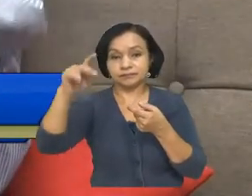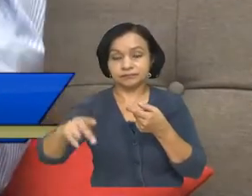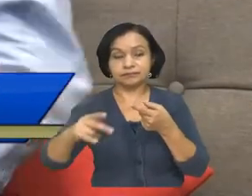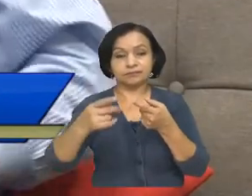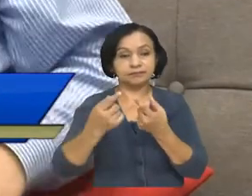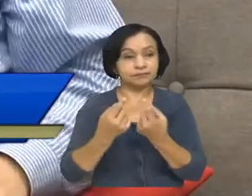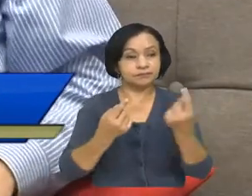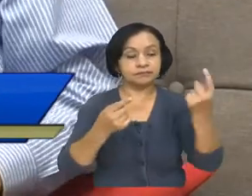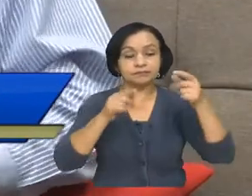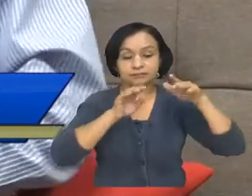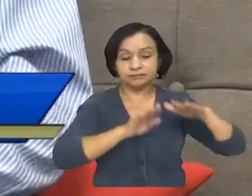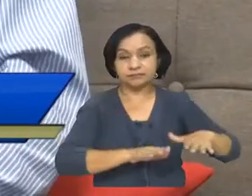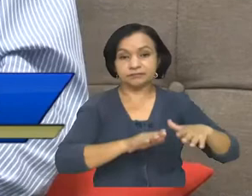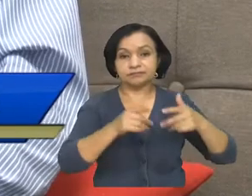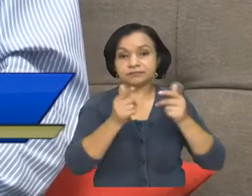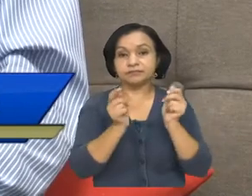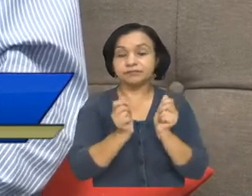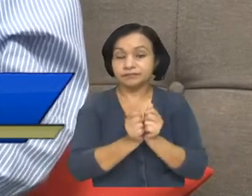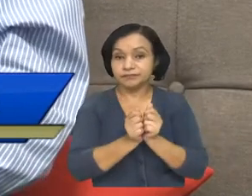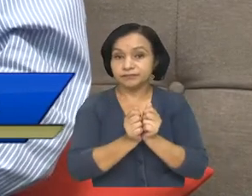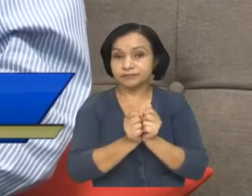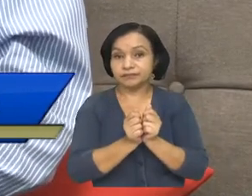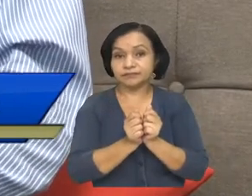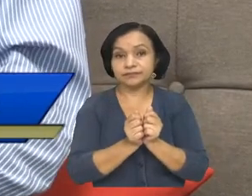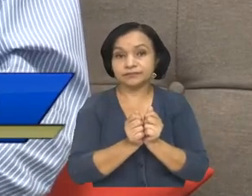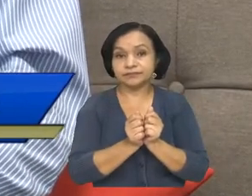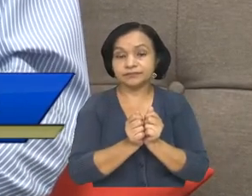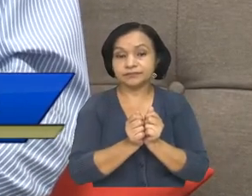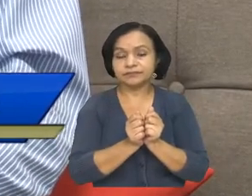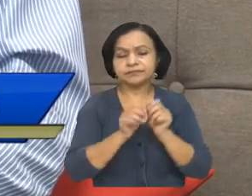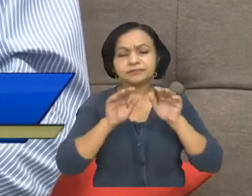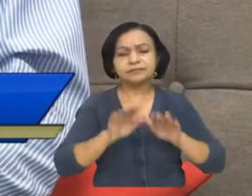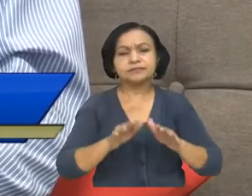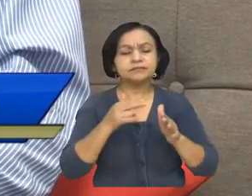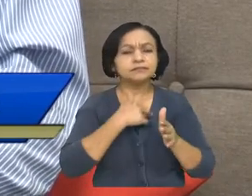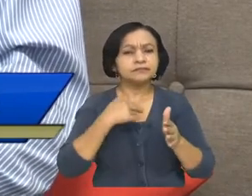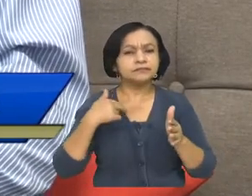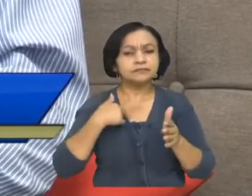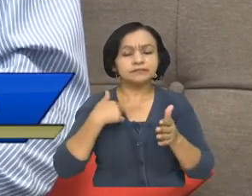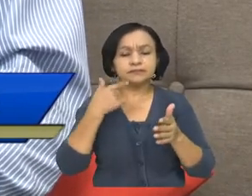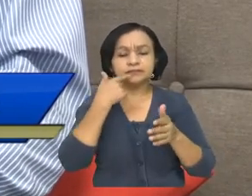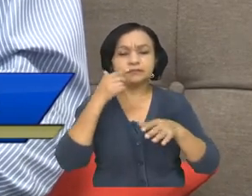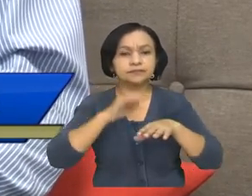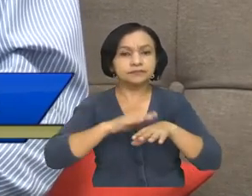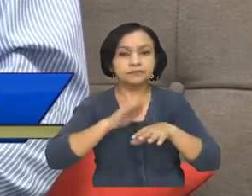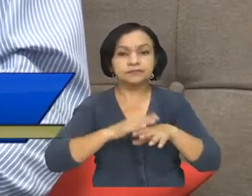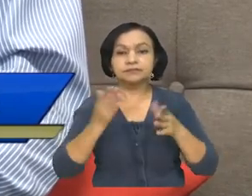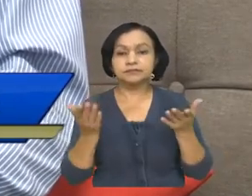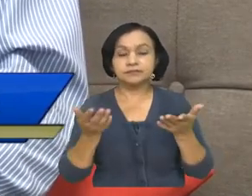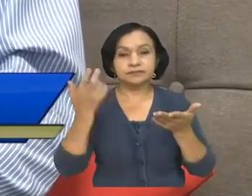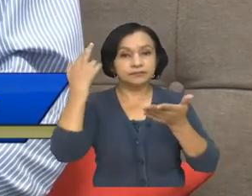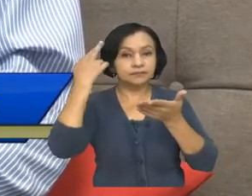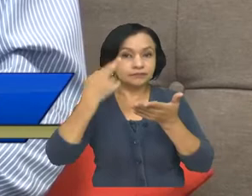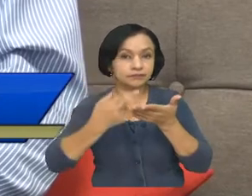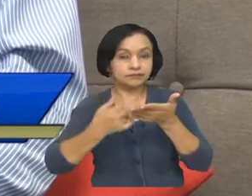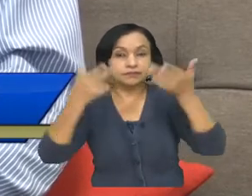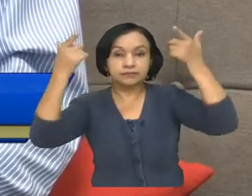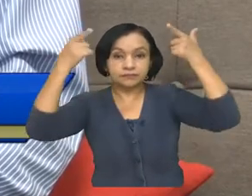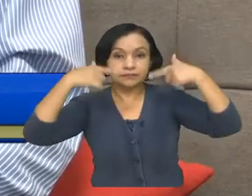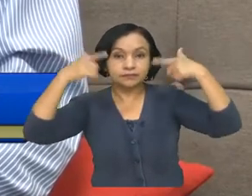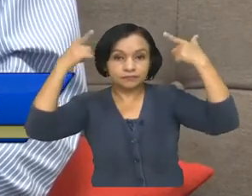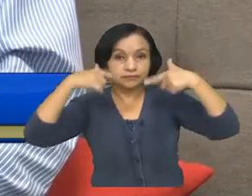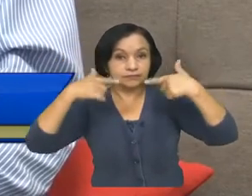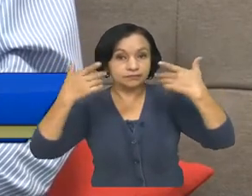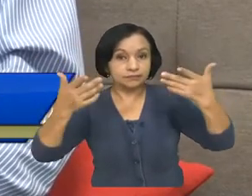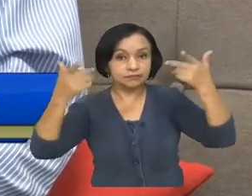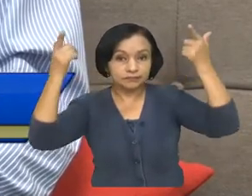habíamos quedado. Y entonces, ¿y para los que se quedaron, qué misión le? Bueno, acordémonos que todavía Masaya, sí. Masaya